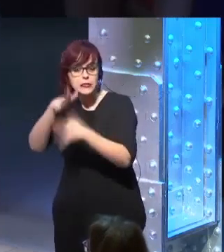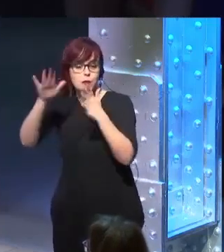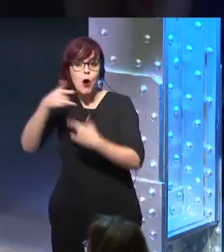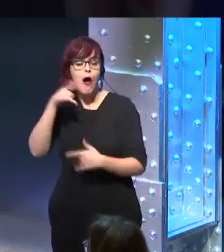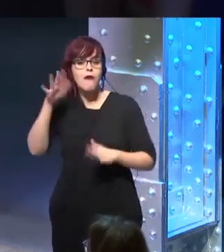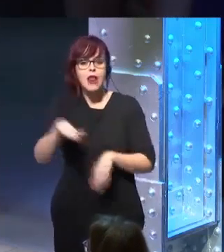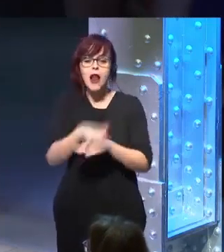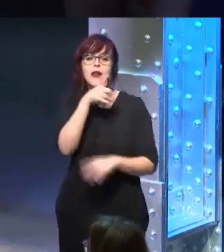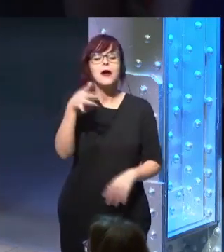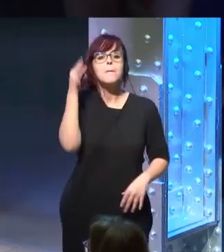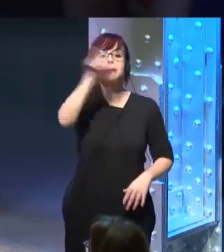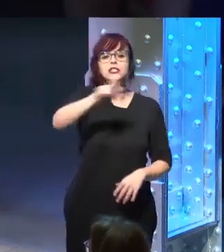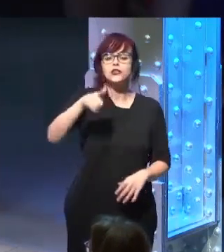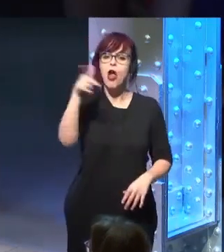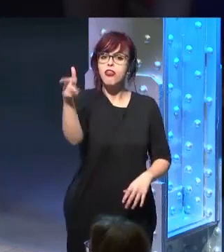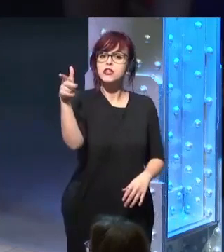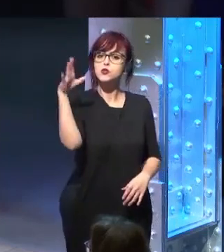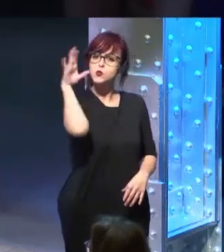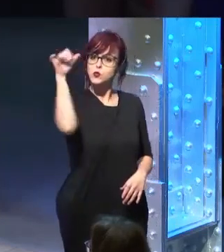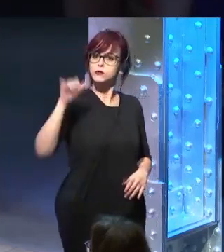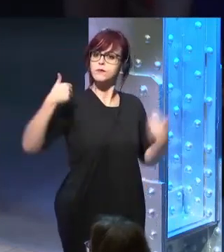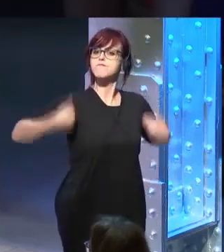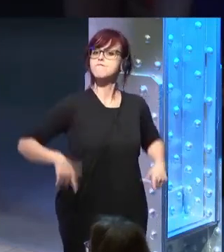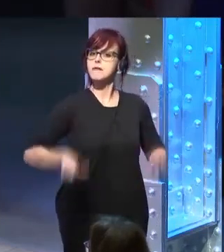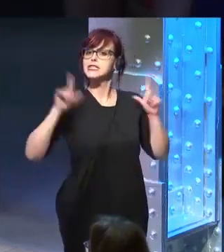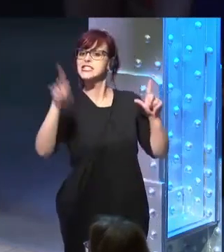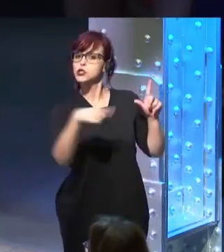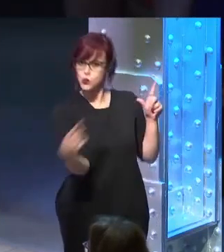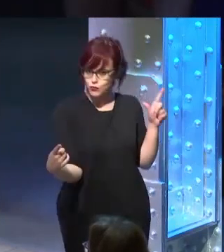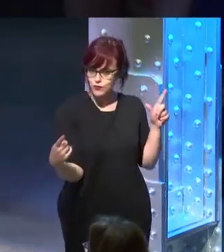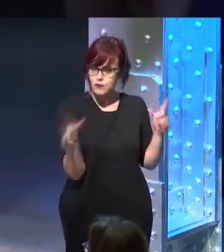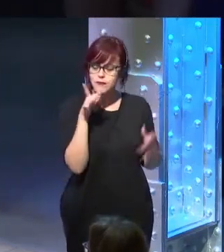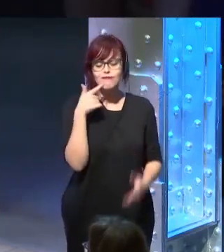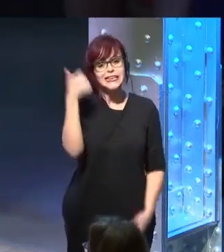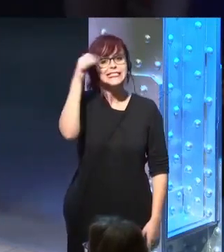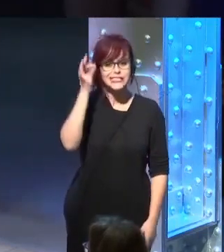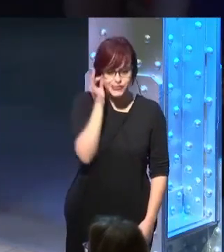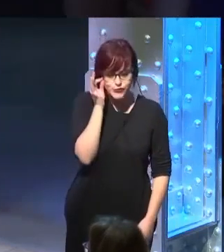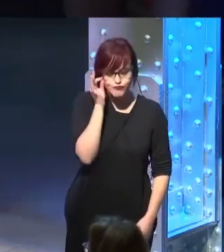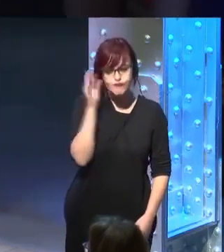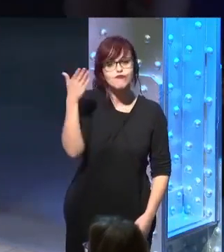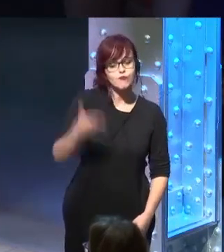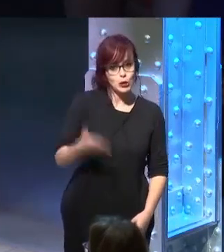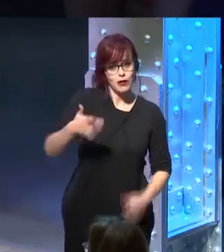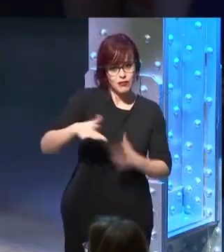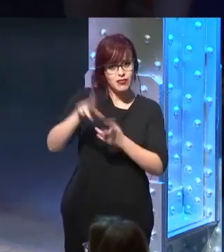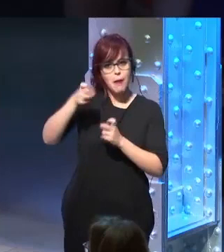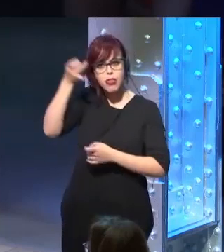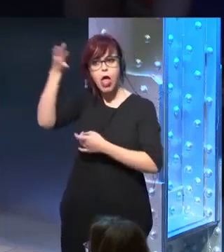ser escuchado. Y el género, el sexo, es una parte muy importante de todo este